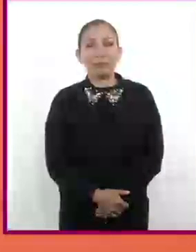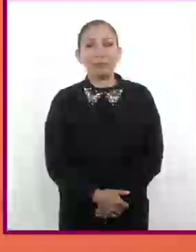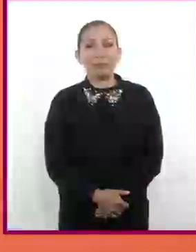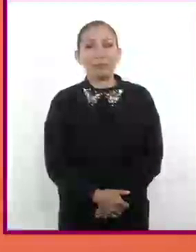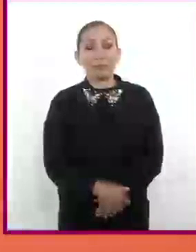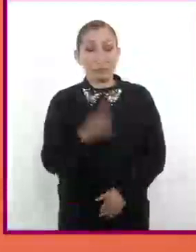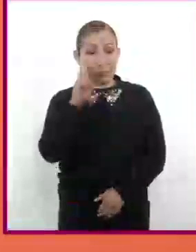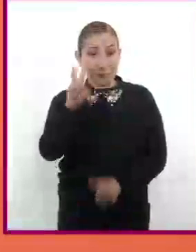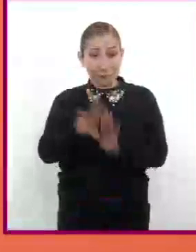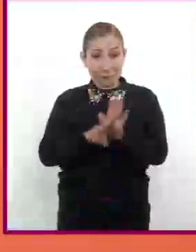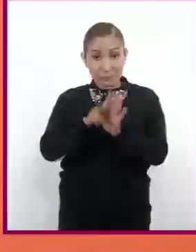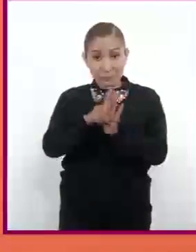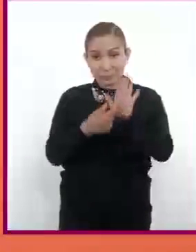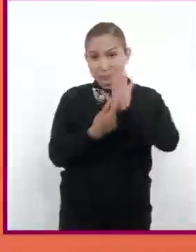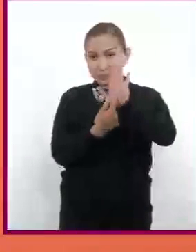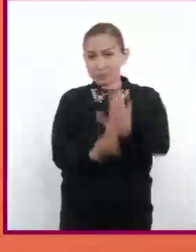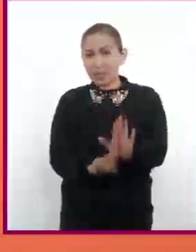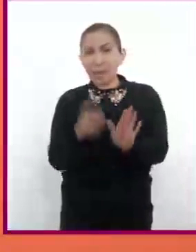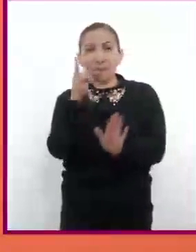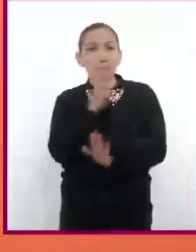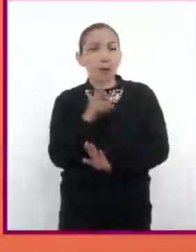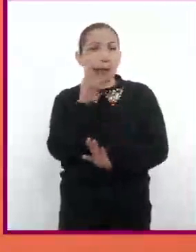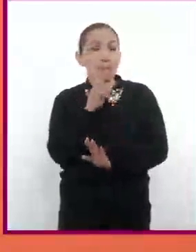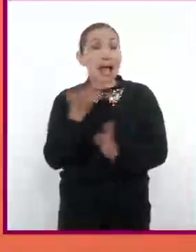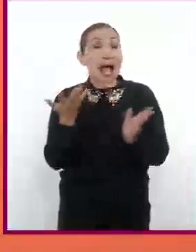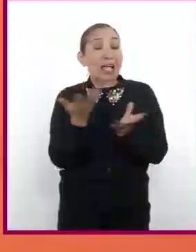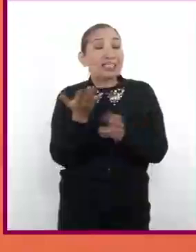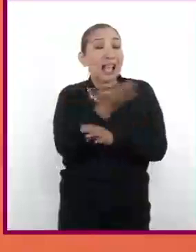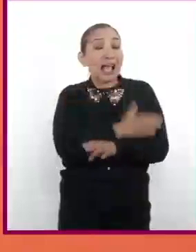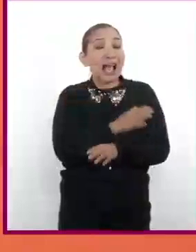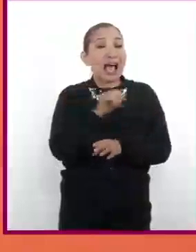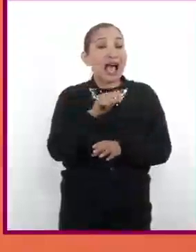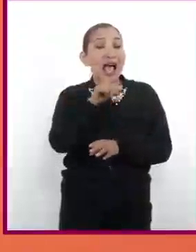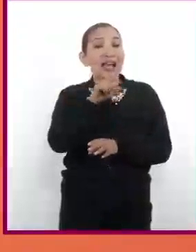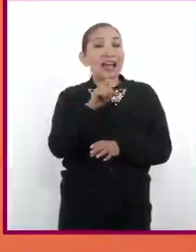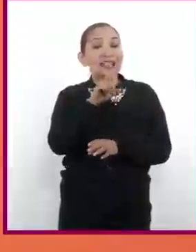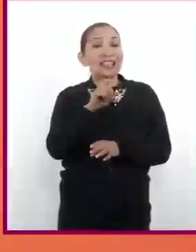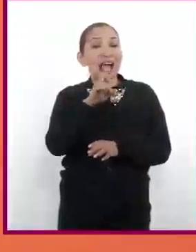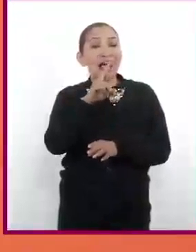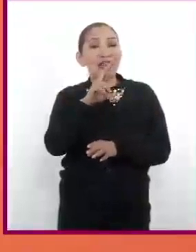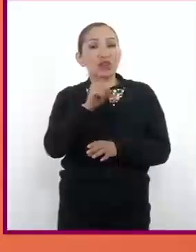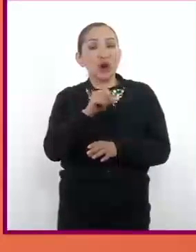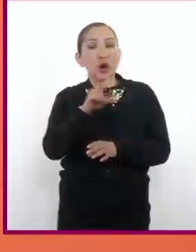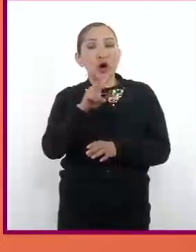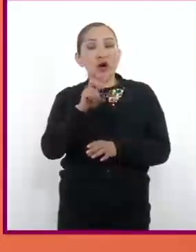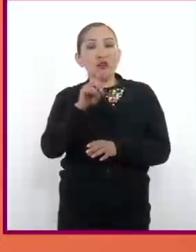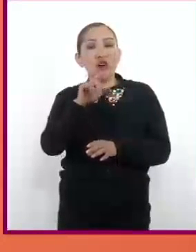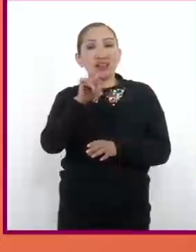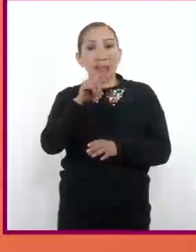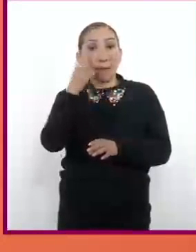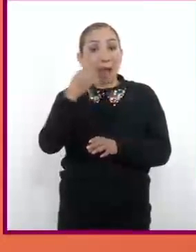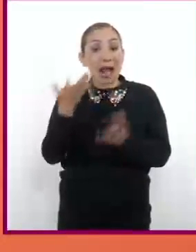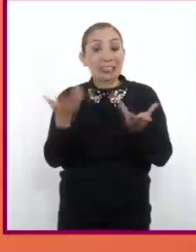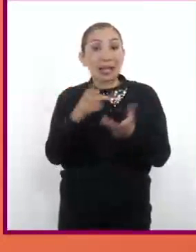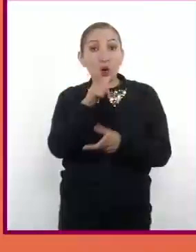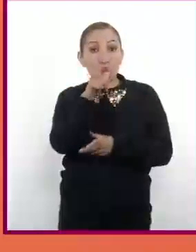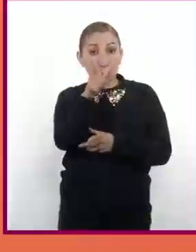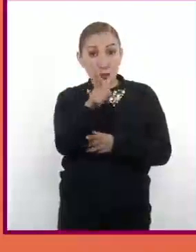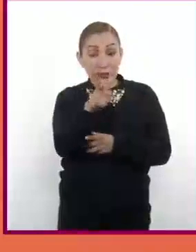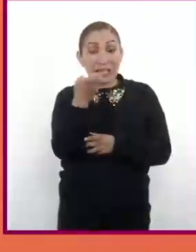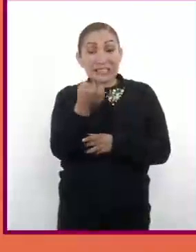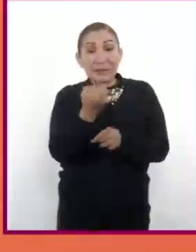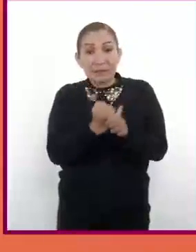En el video se presentaron los experimentos que realizó Alessandro Volta para generar energía eléctrica.